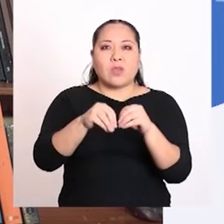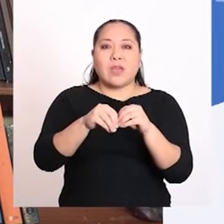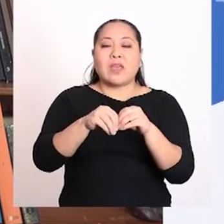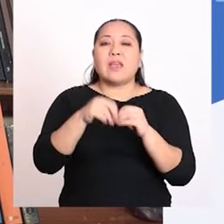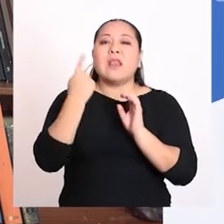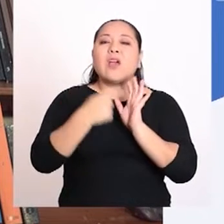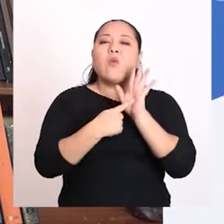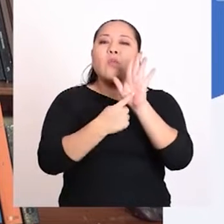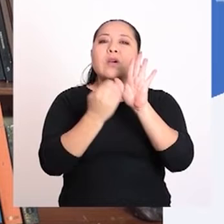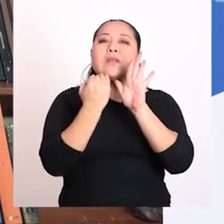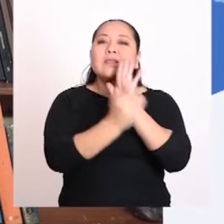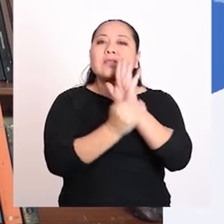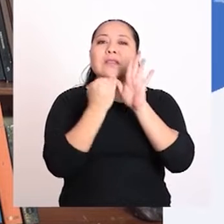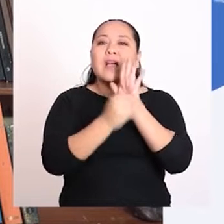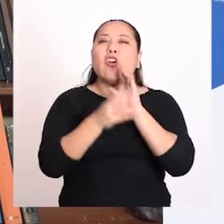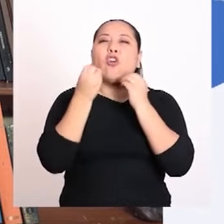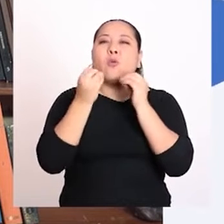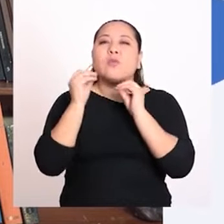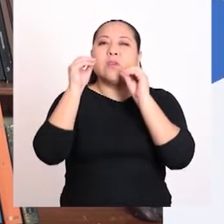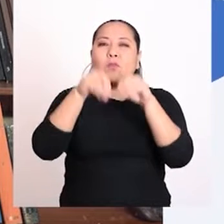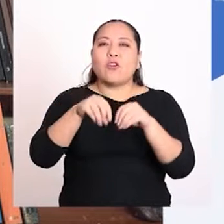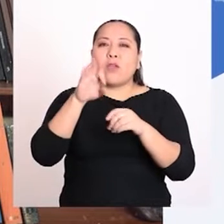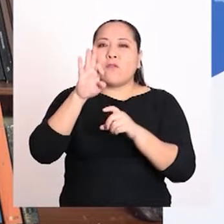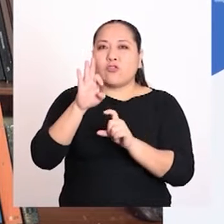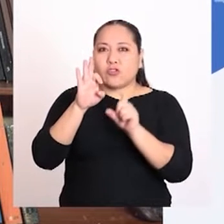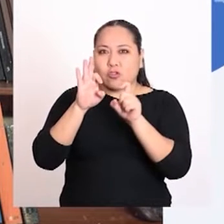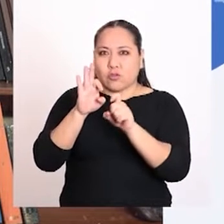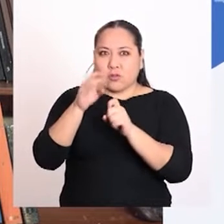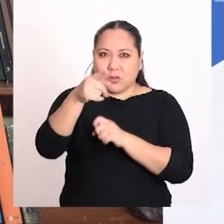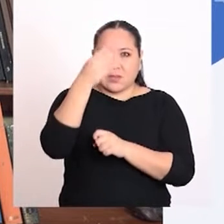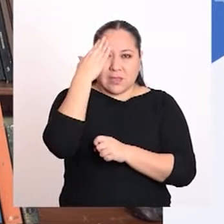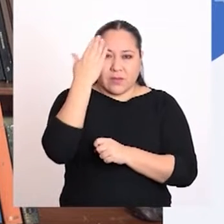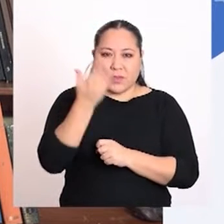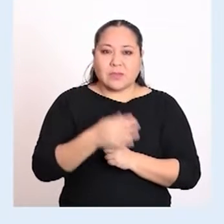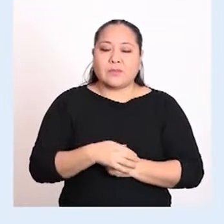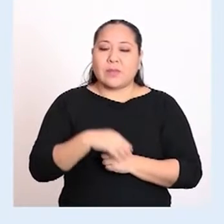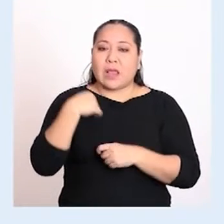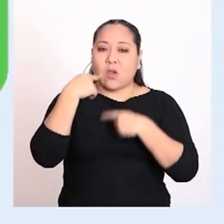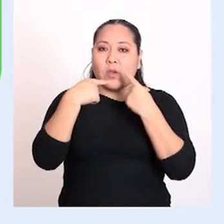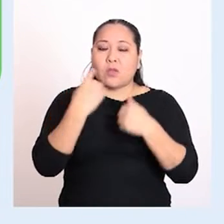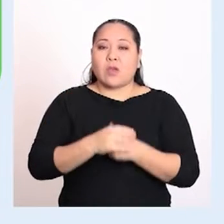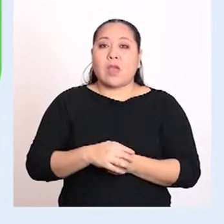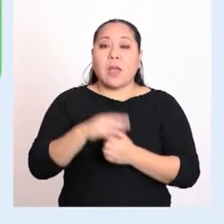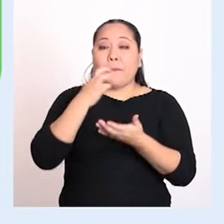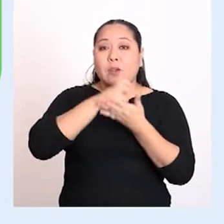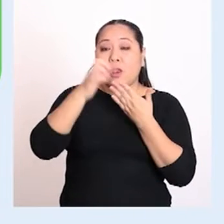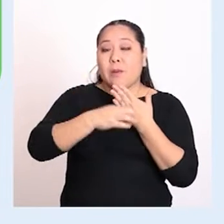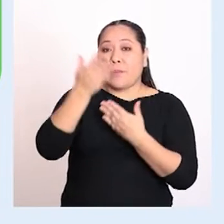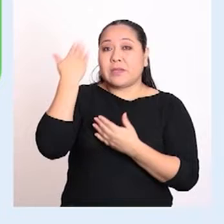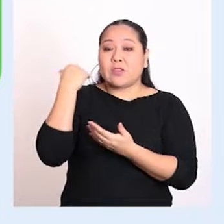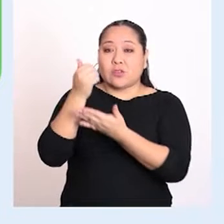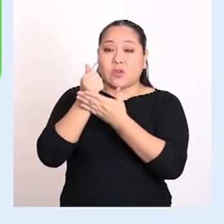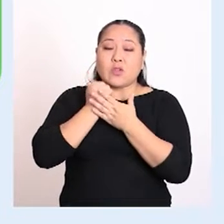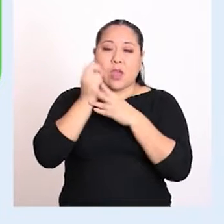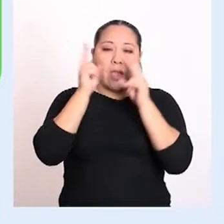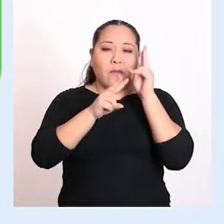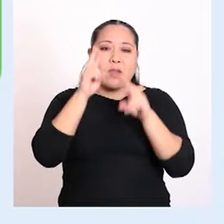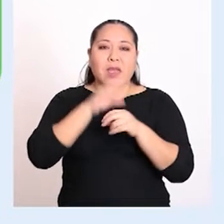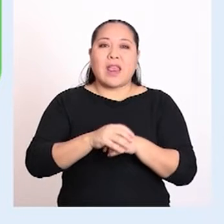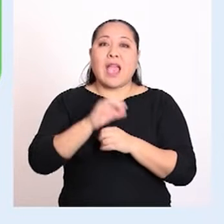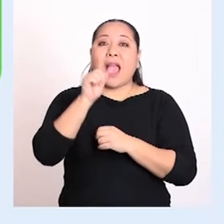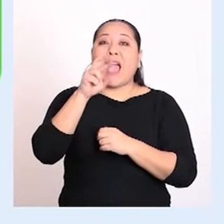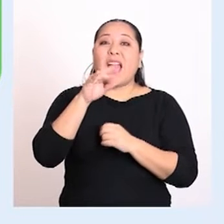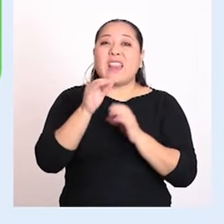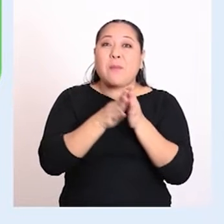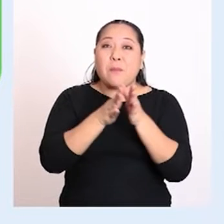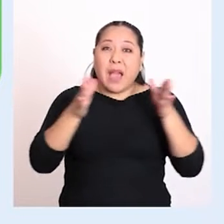la expresión de la función cuadrática. ¿Tienes la función cuadrática? Le comento, en el programa anterior nos ayudaron a calcular